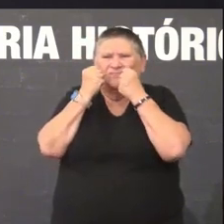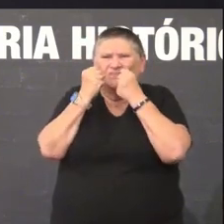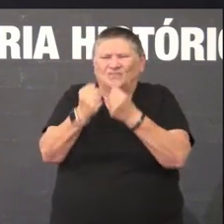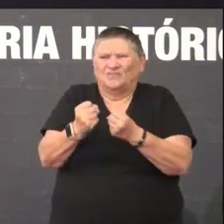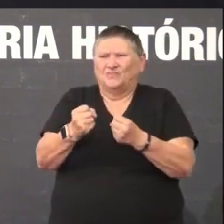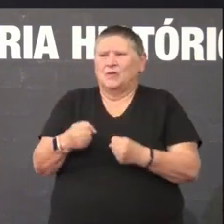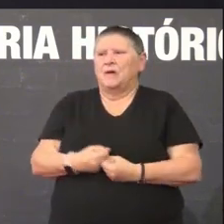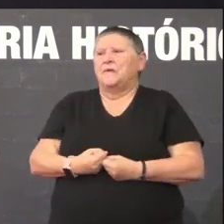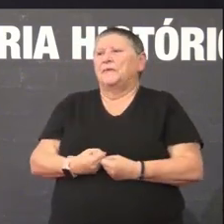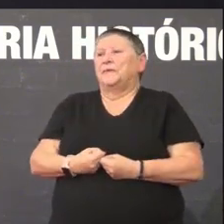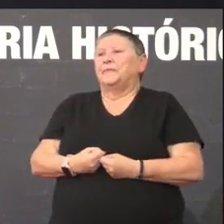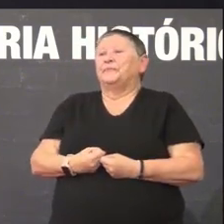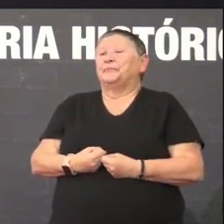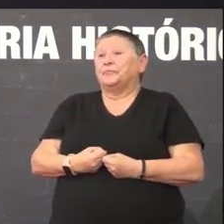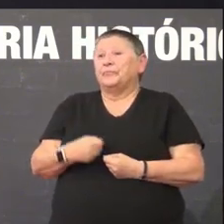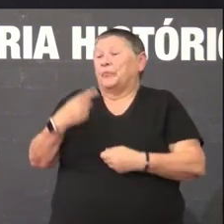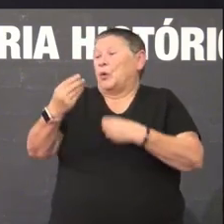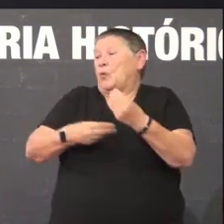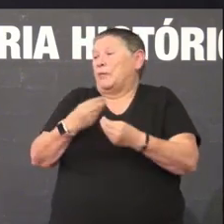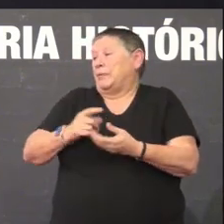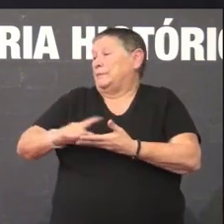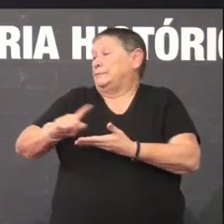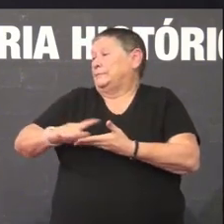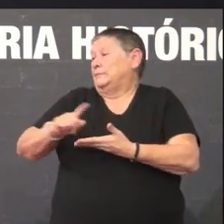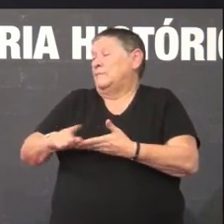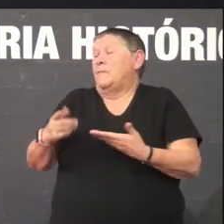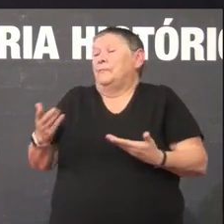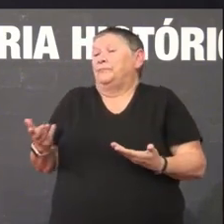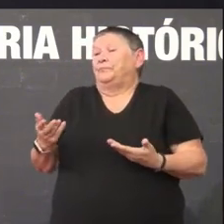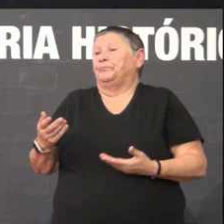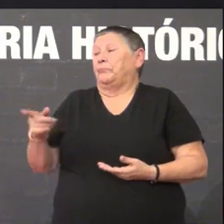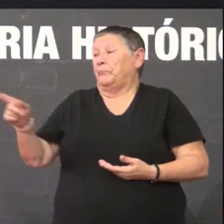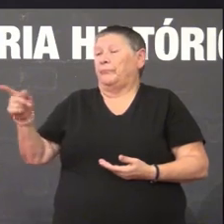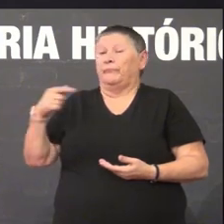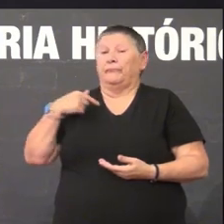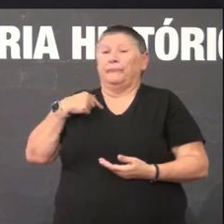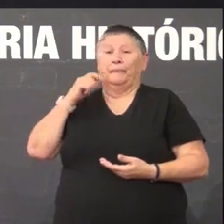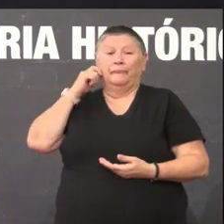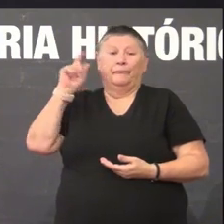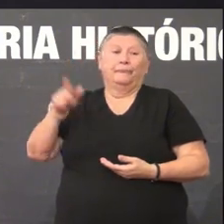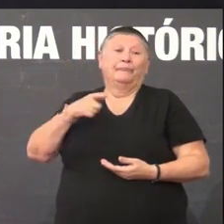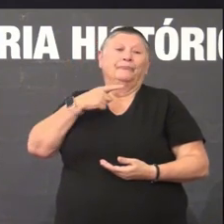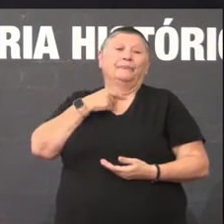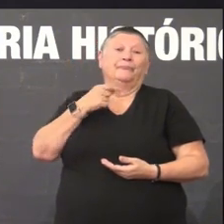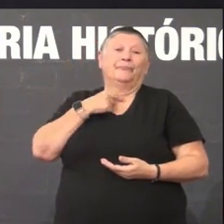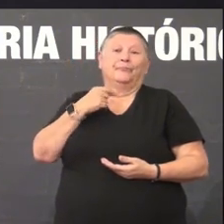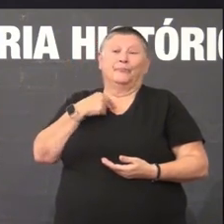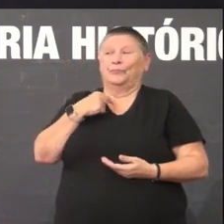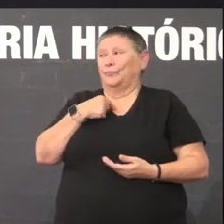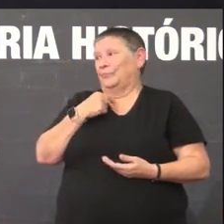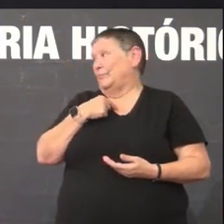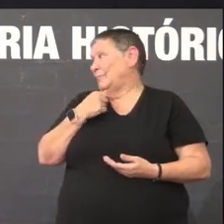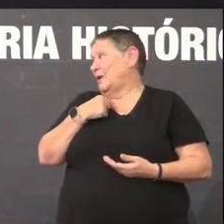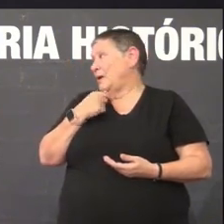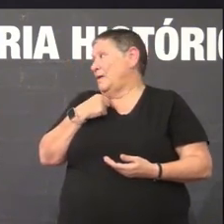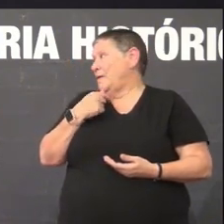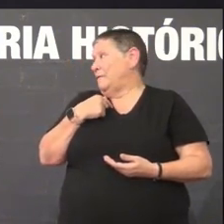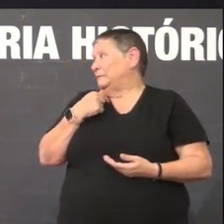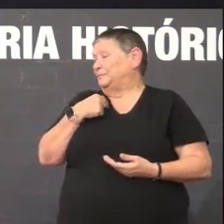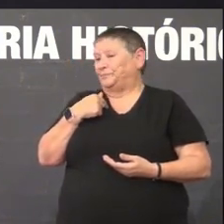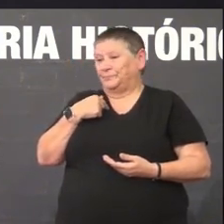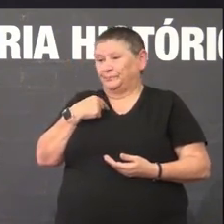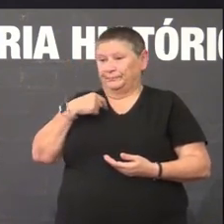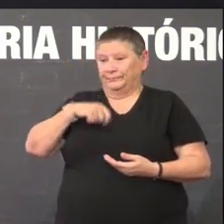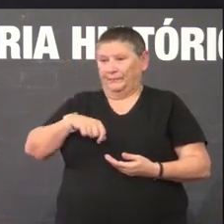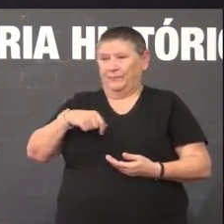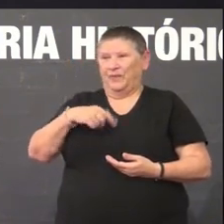rey y lo hace. Entonces, cuando ella dice eso, a mí, yo tengo los 65 millones de euros que